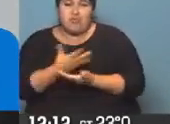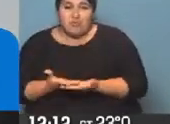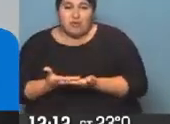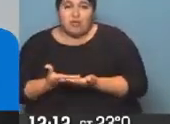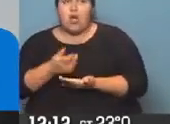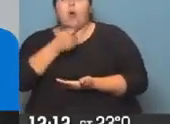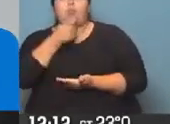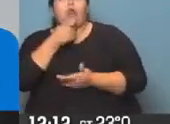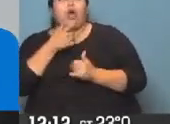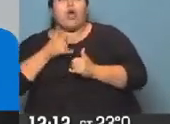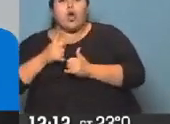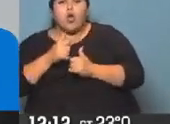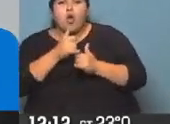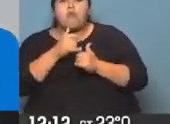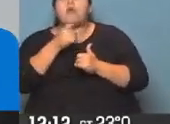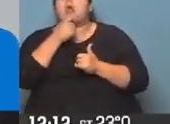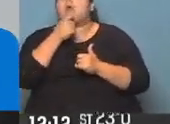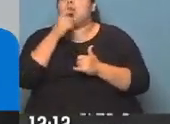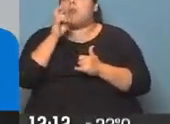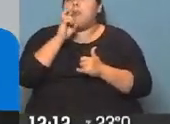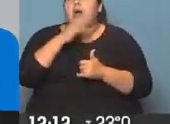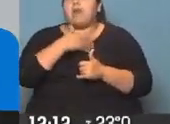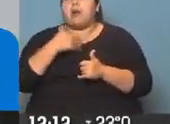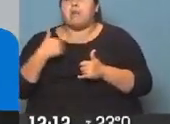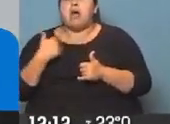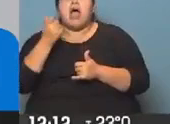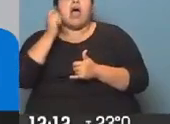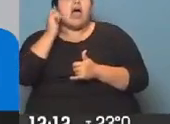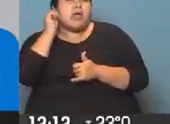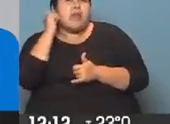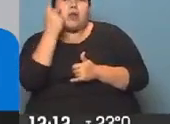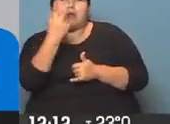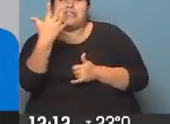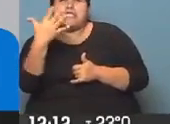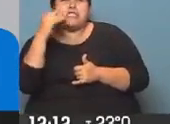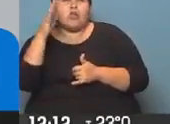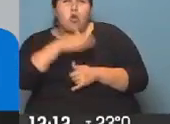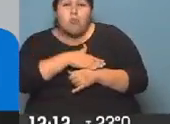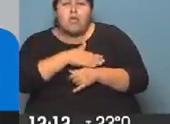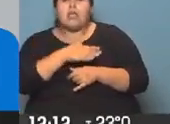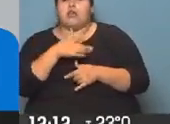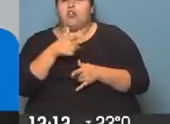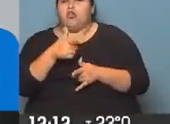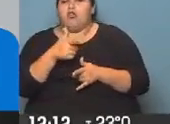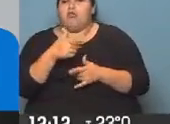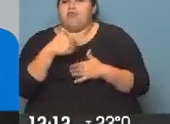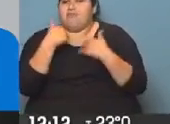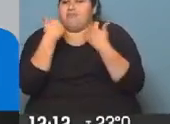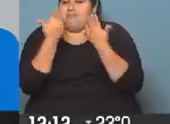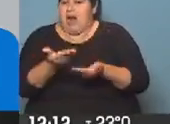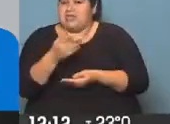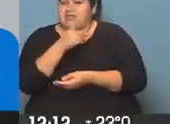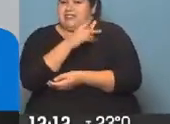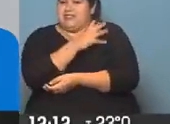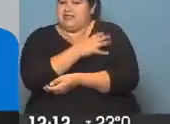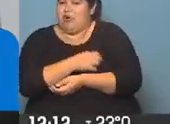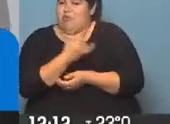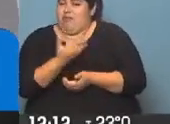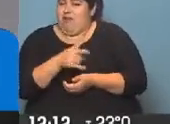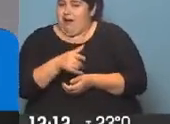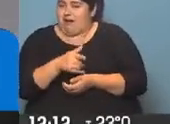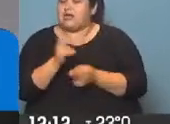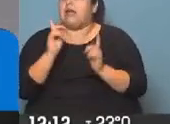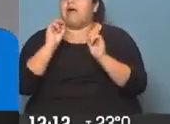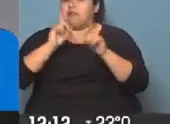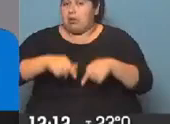hogares jóvenes de papá o mamá que tienen menos de 25 años, las tasas de pobreza se duplican o se llegan a triplicar. Encontramos